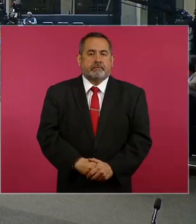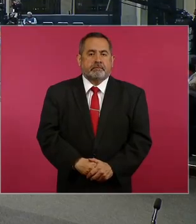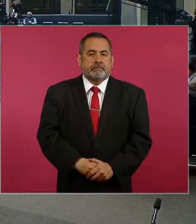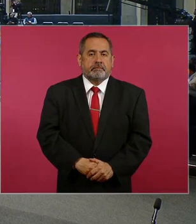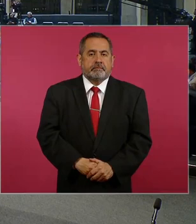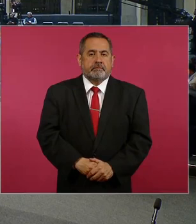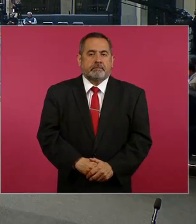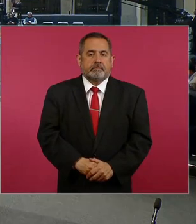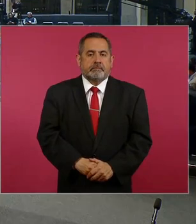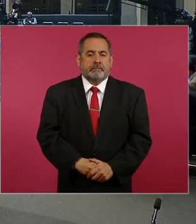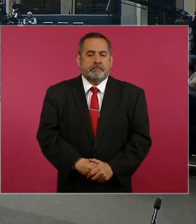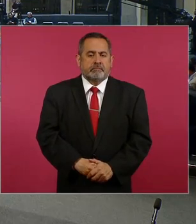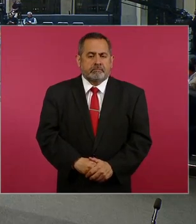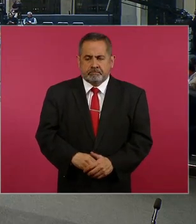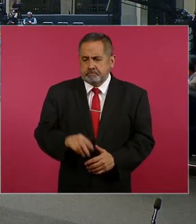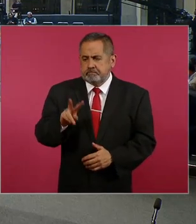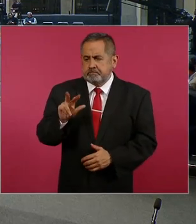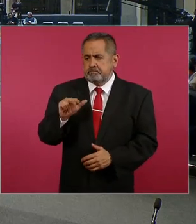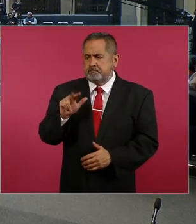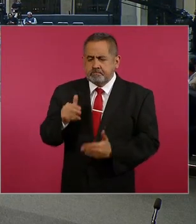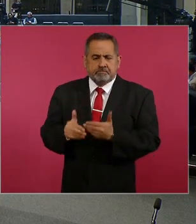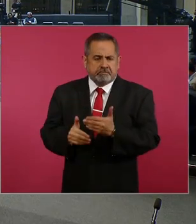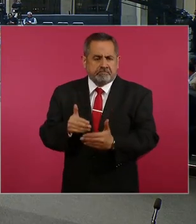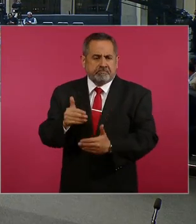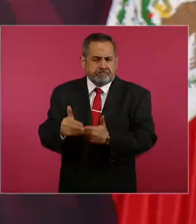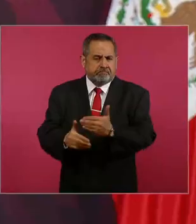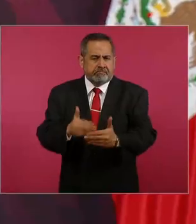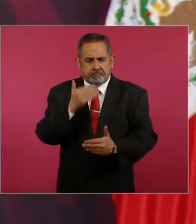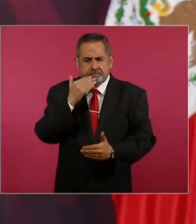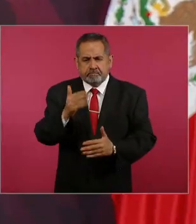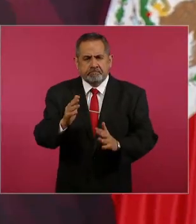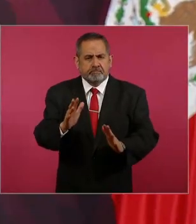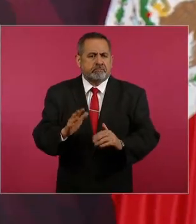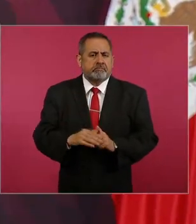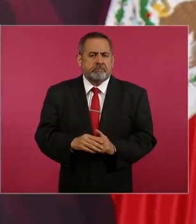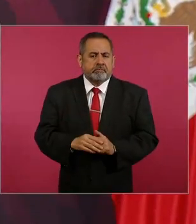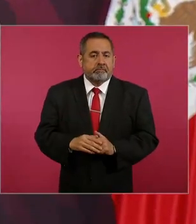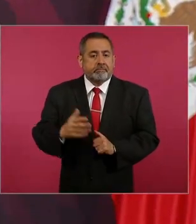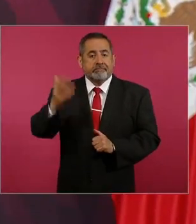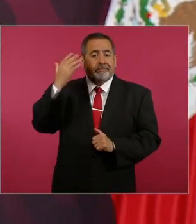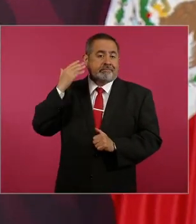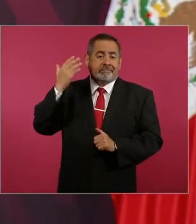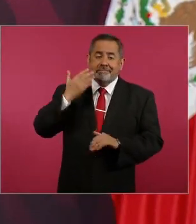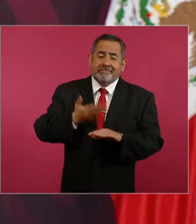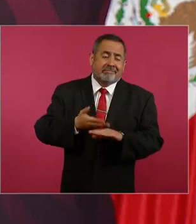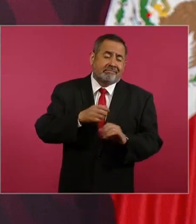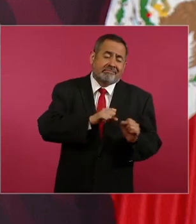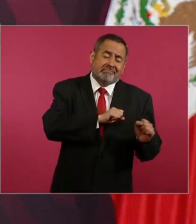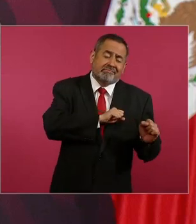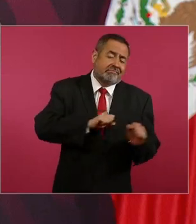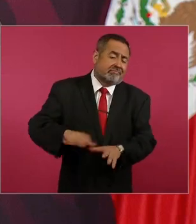pues se está avanzando se está avanzando es que estaba completamente abandonado